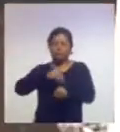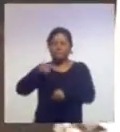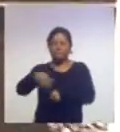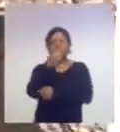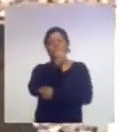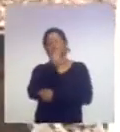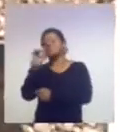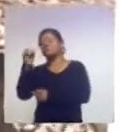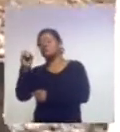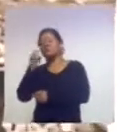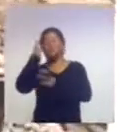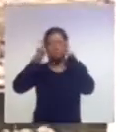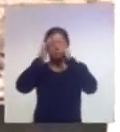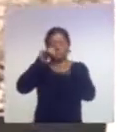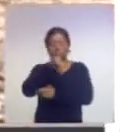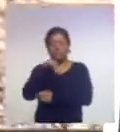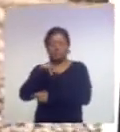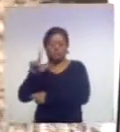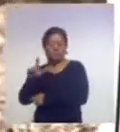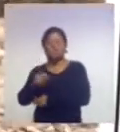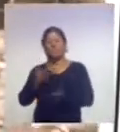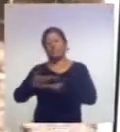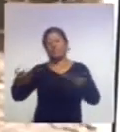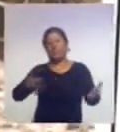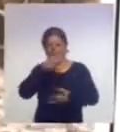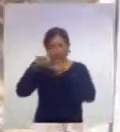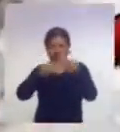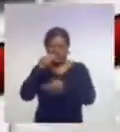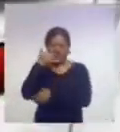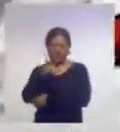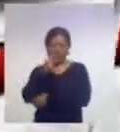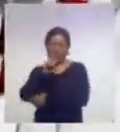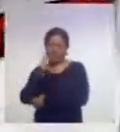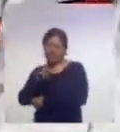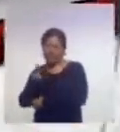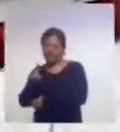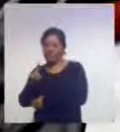IRA. Para Ahora Noticias, Yacir Zárate Méndez.